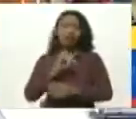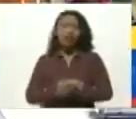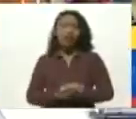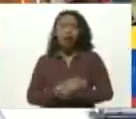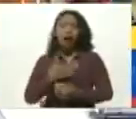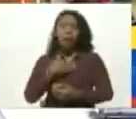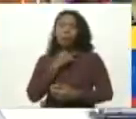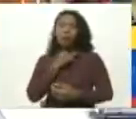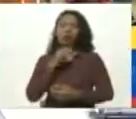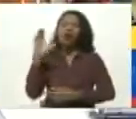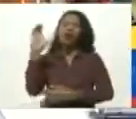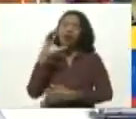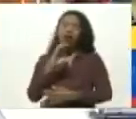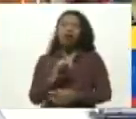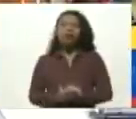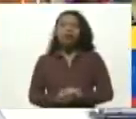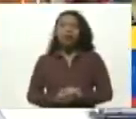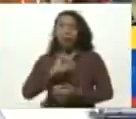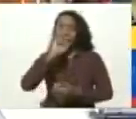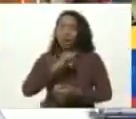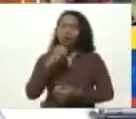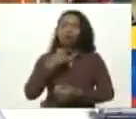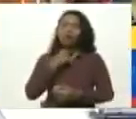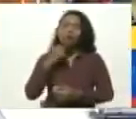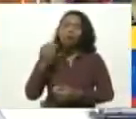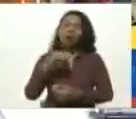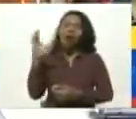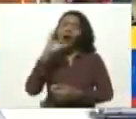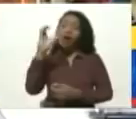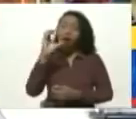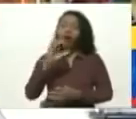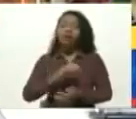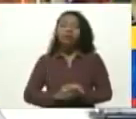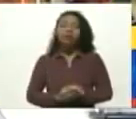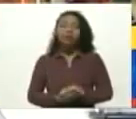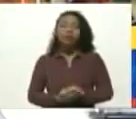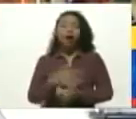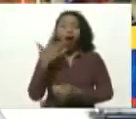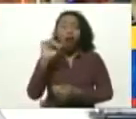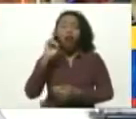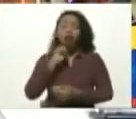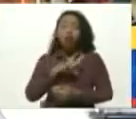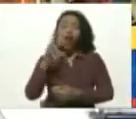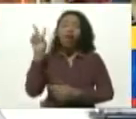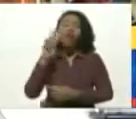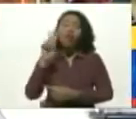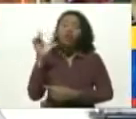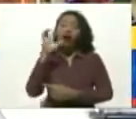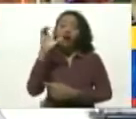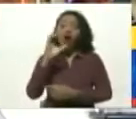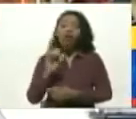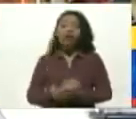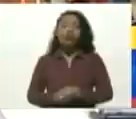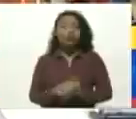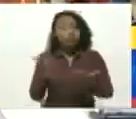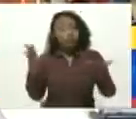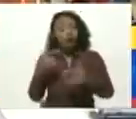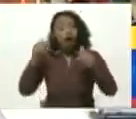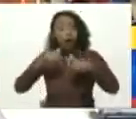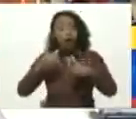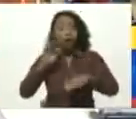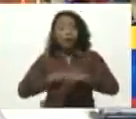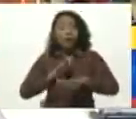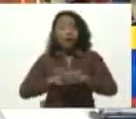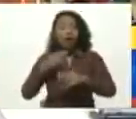mí me gusta nombrar Caracas, Caracas. Tiene nombre Caracas, tiene historia, el Valle de los Caracas. ¿Ah? Aquí se la